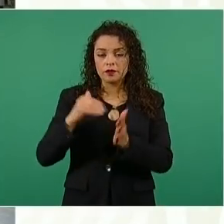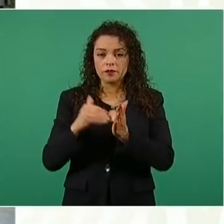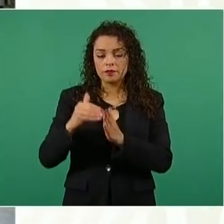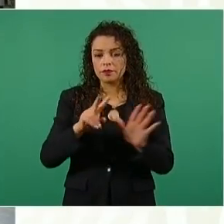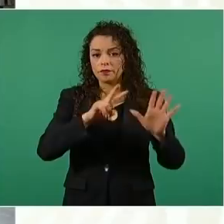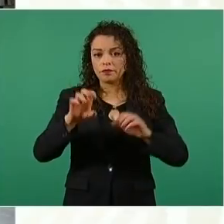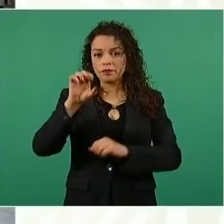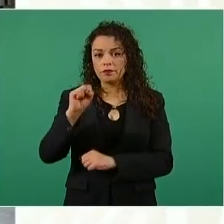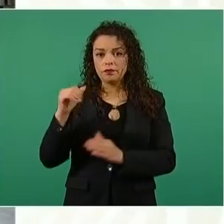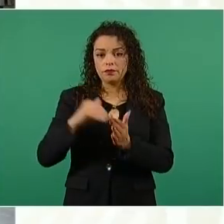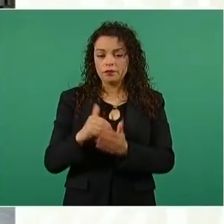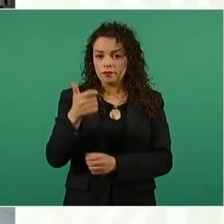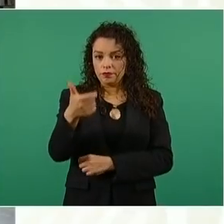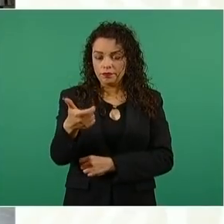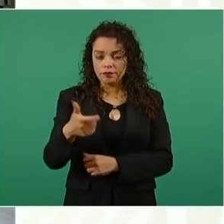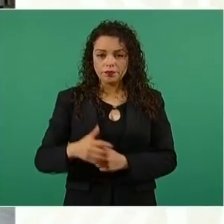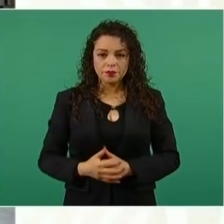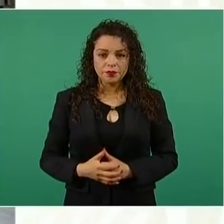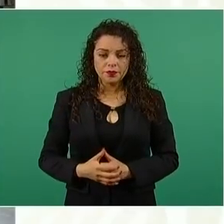77.260.000 pesos.